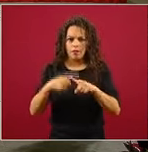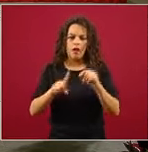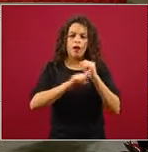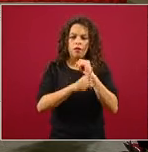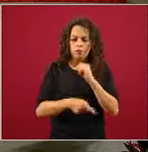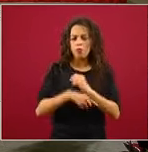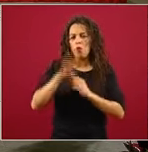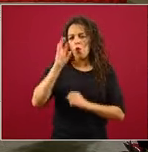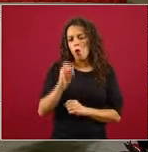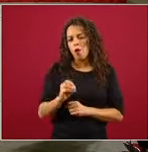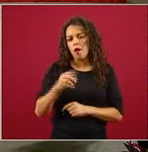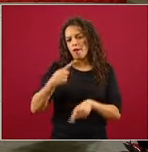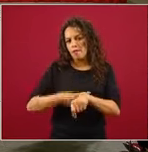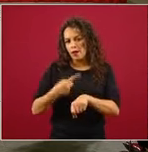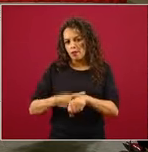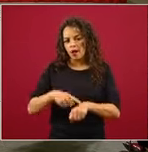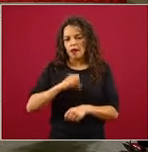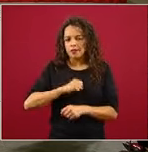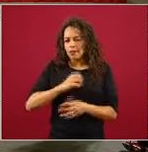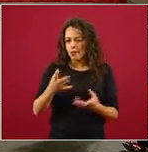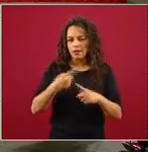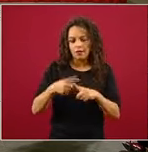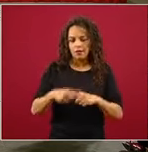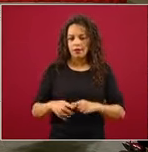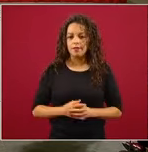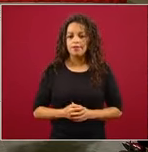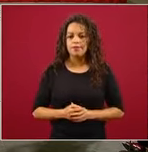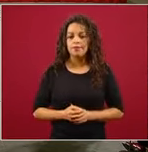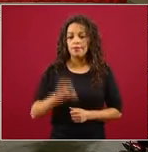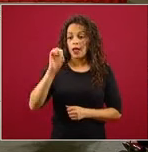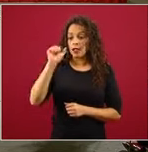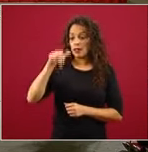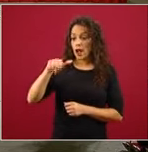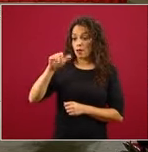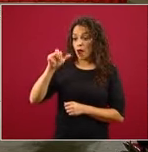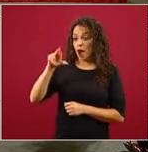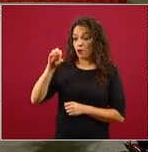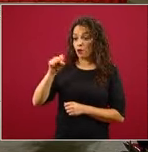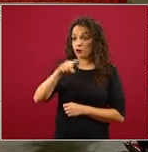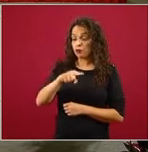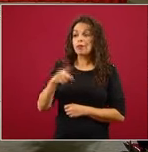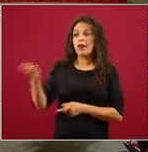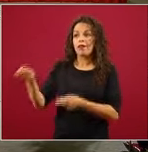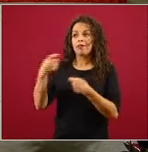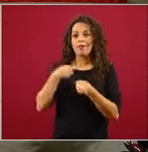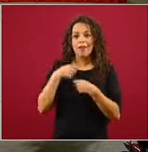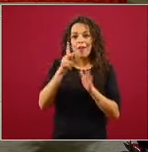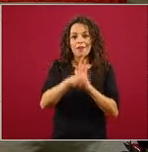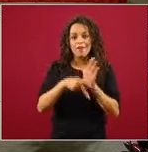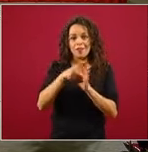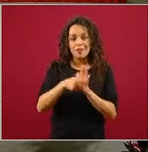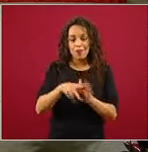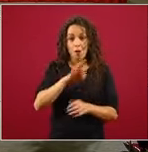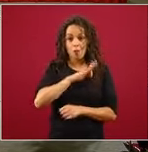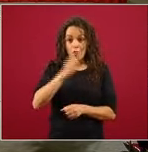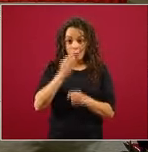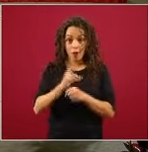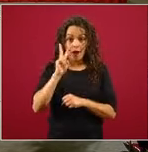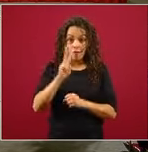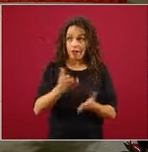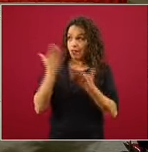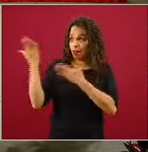Aguascalientes, porque nos compartieron el siguiente video. Por favor, ¿lo pueden proyectar?